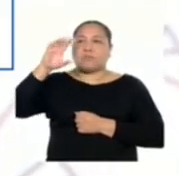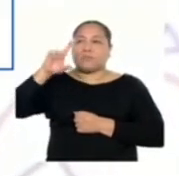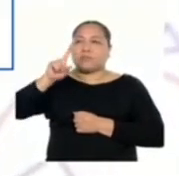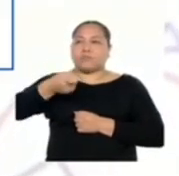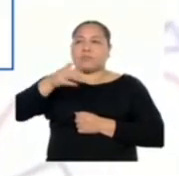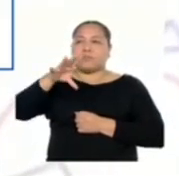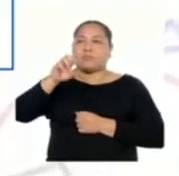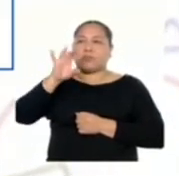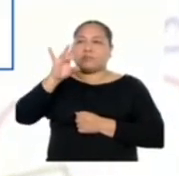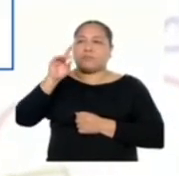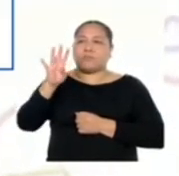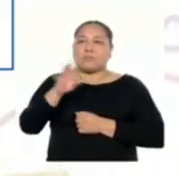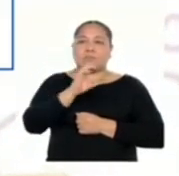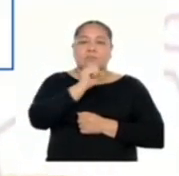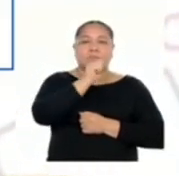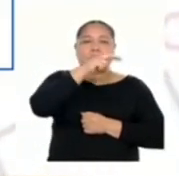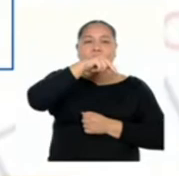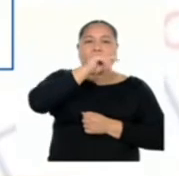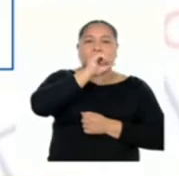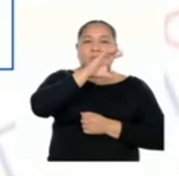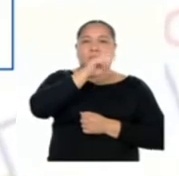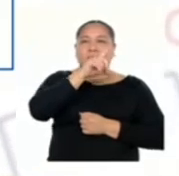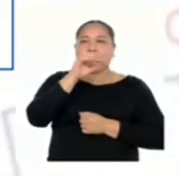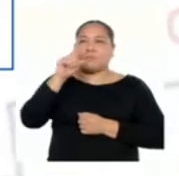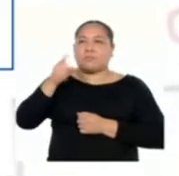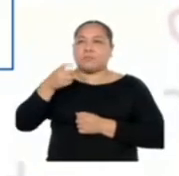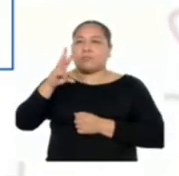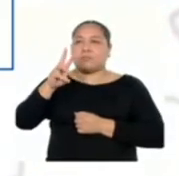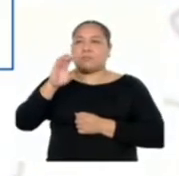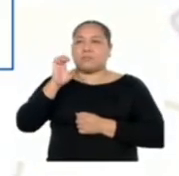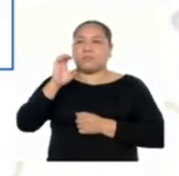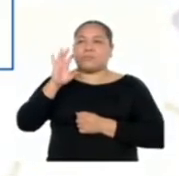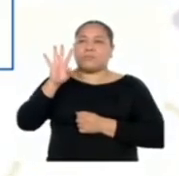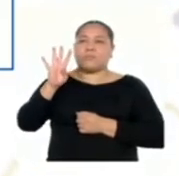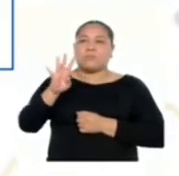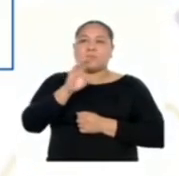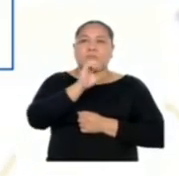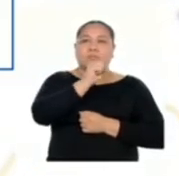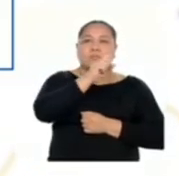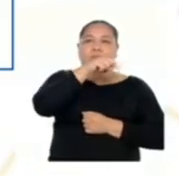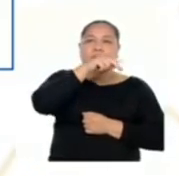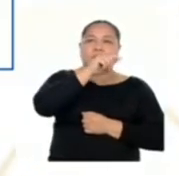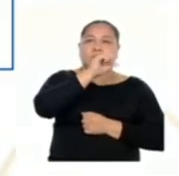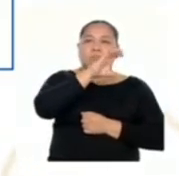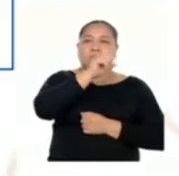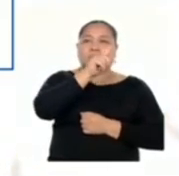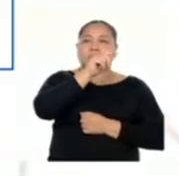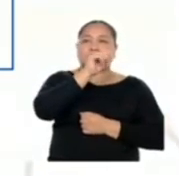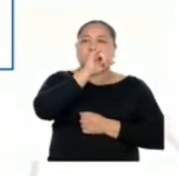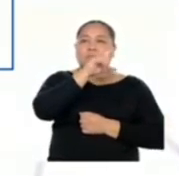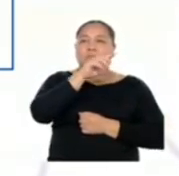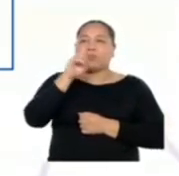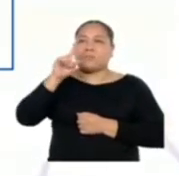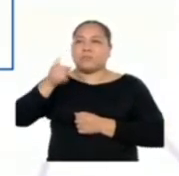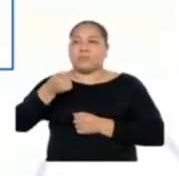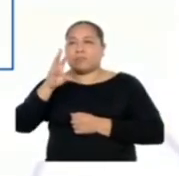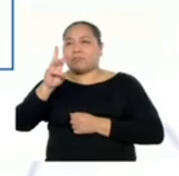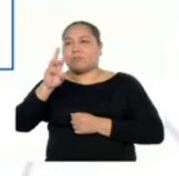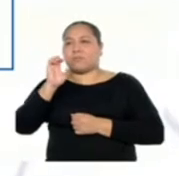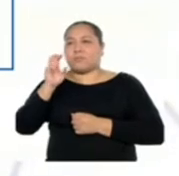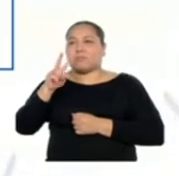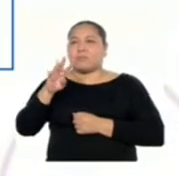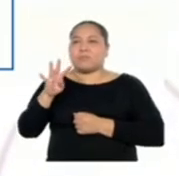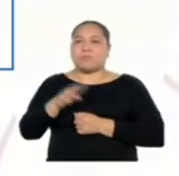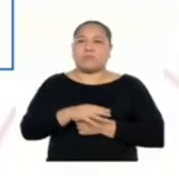1584, Santa Clara, 1604, Santa Catalina de Sena, 1624,